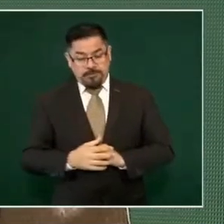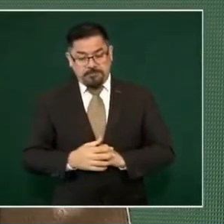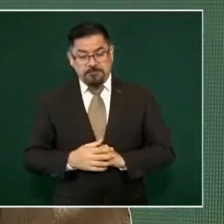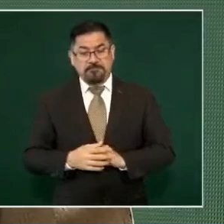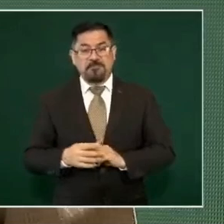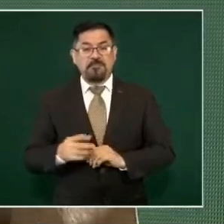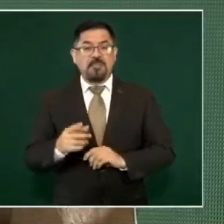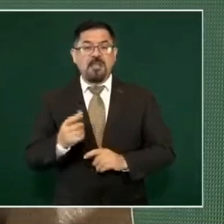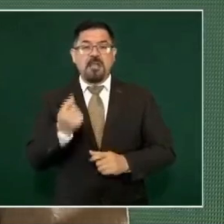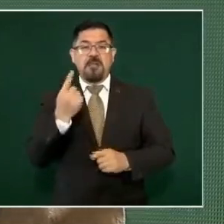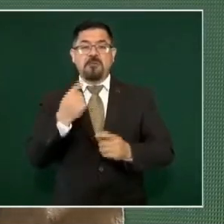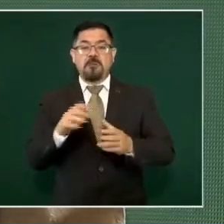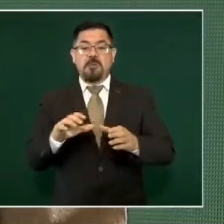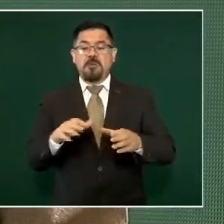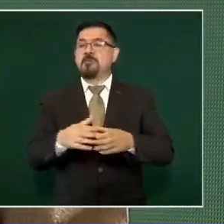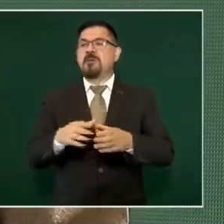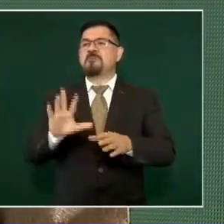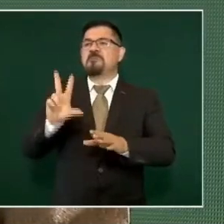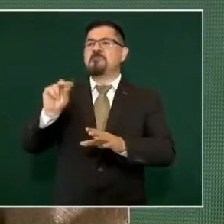oponiéndose.